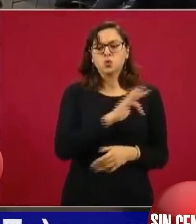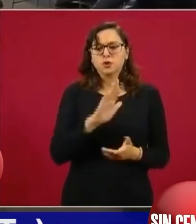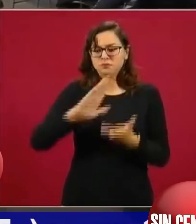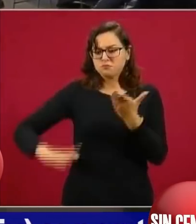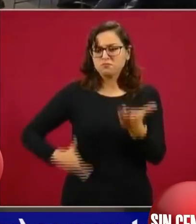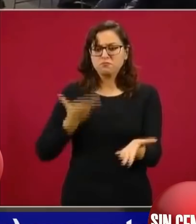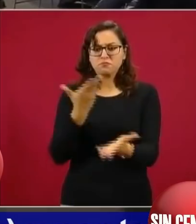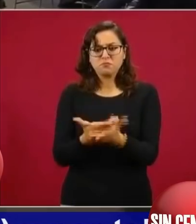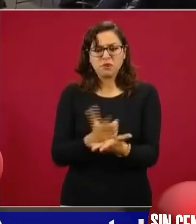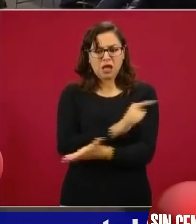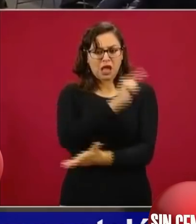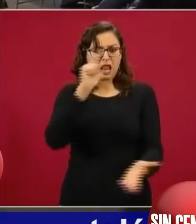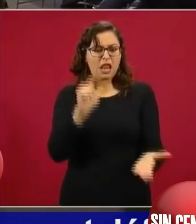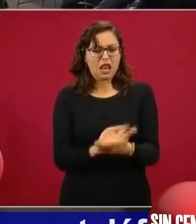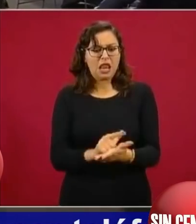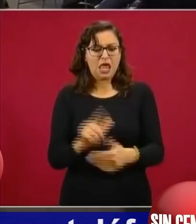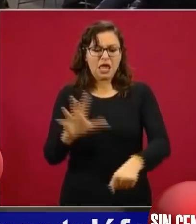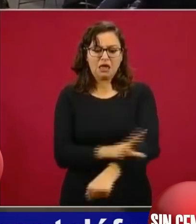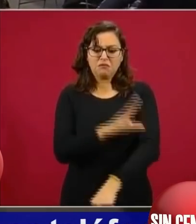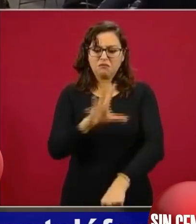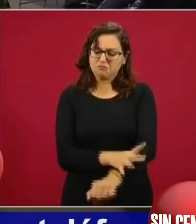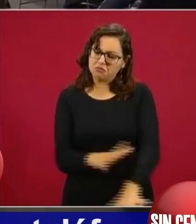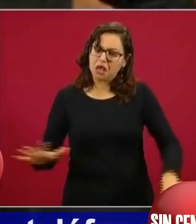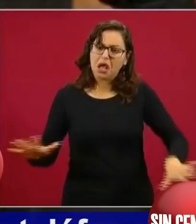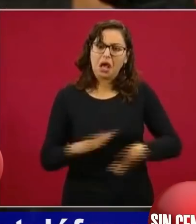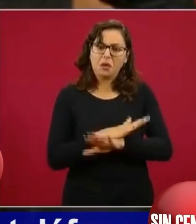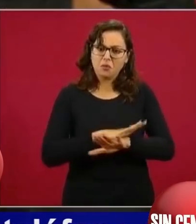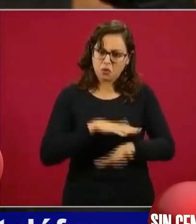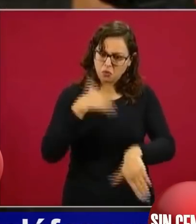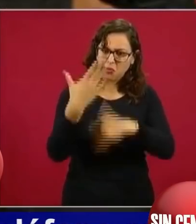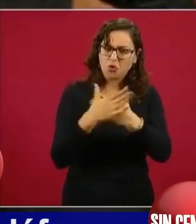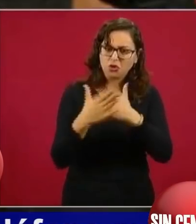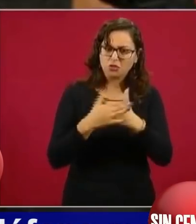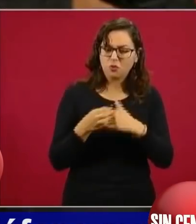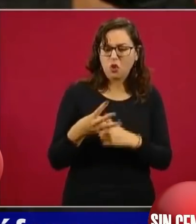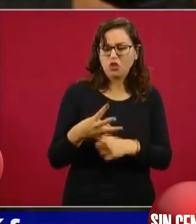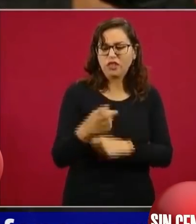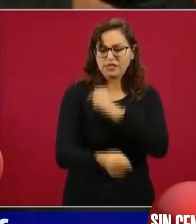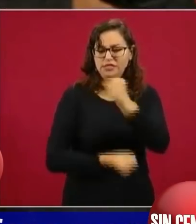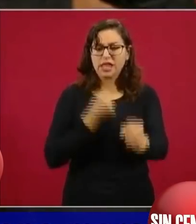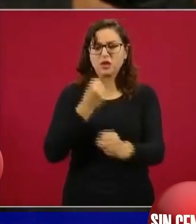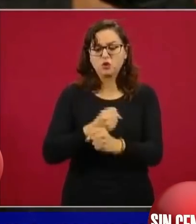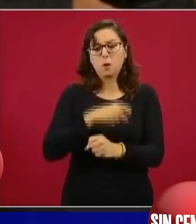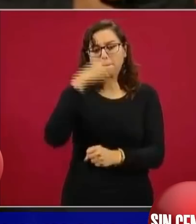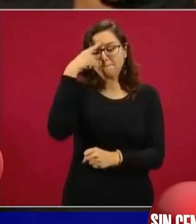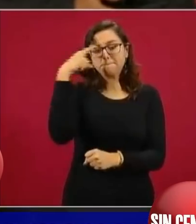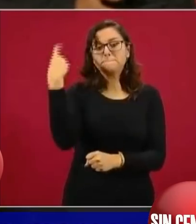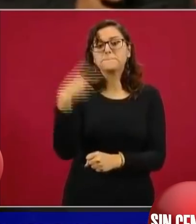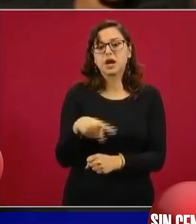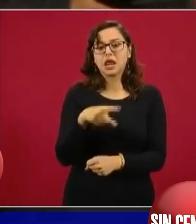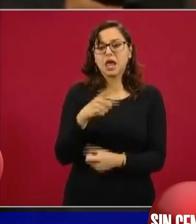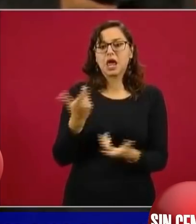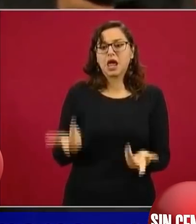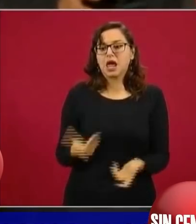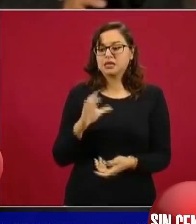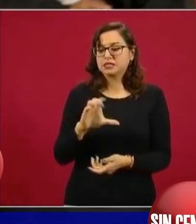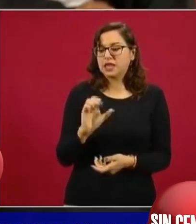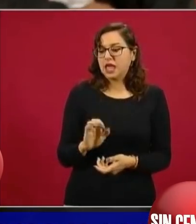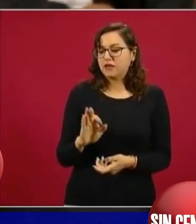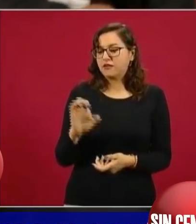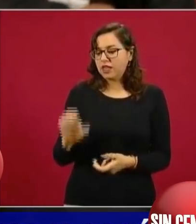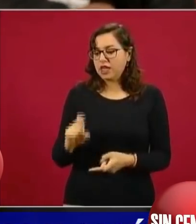reforma energética en la segunda mitad de su sexenio para fortalecer justamente a la Comisión Federal de Electricidad